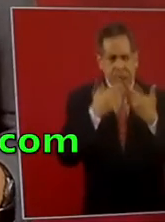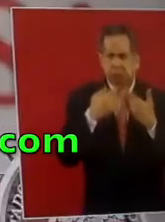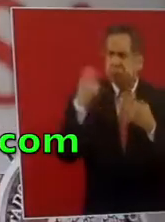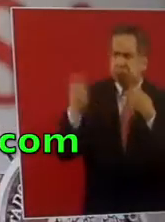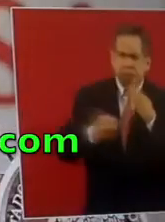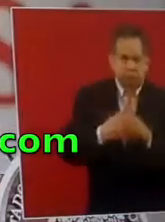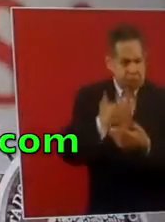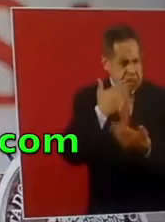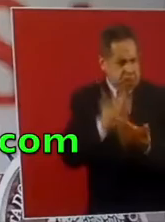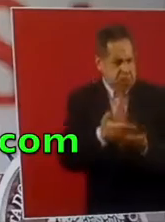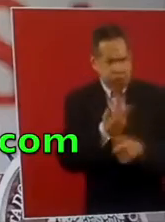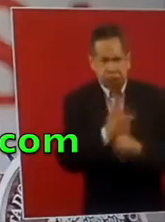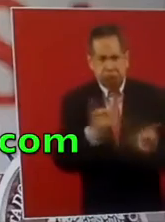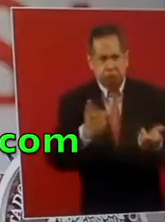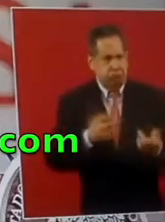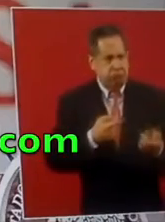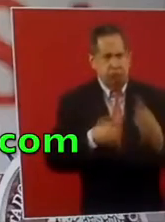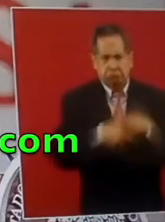ya no con dichos.